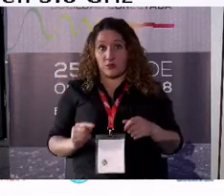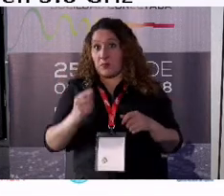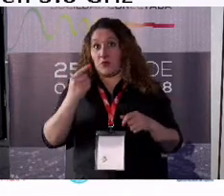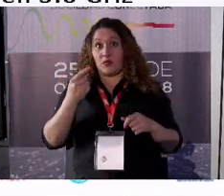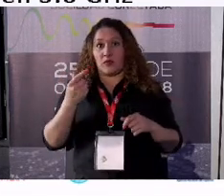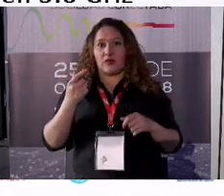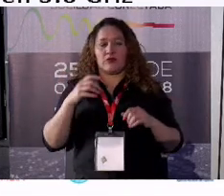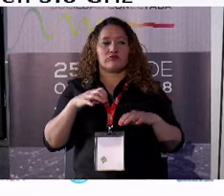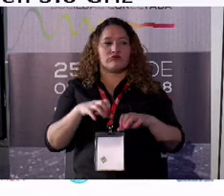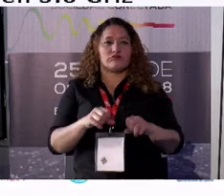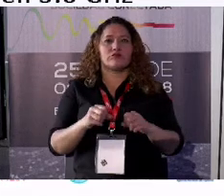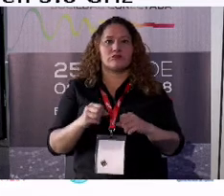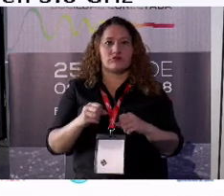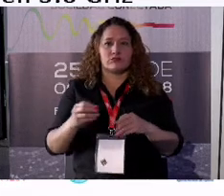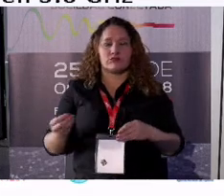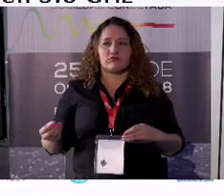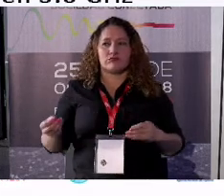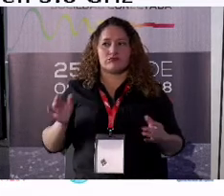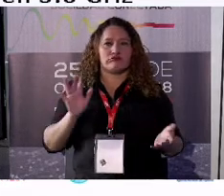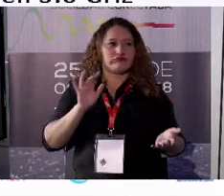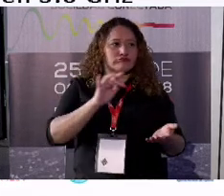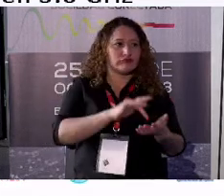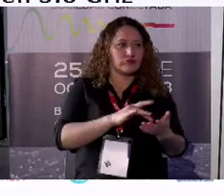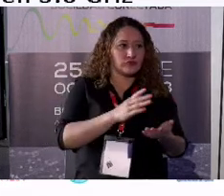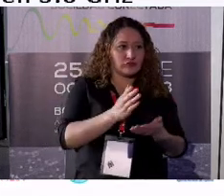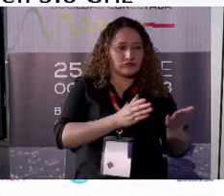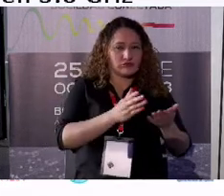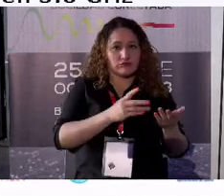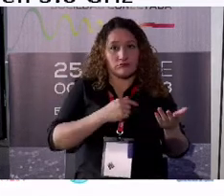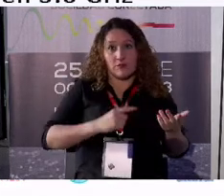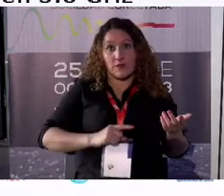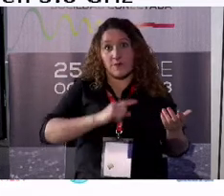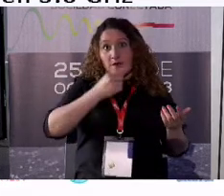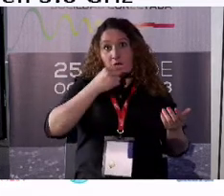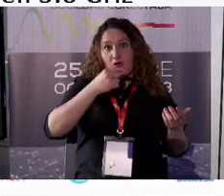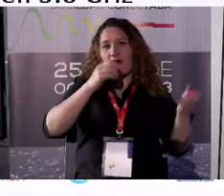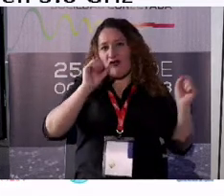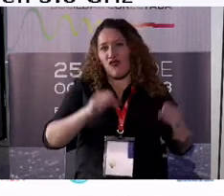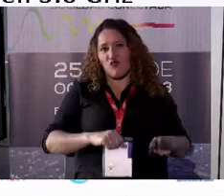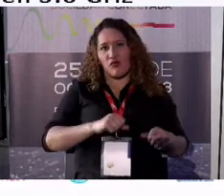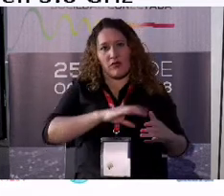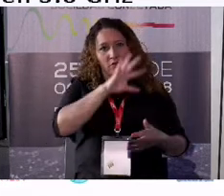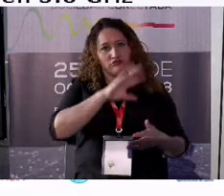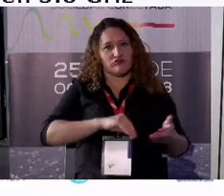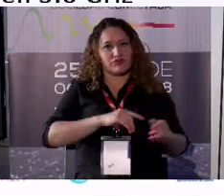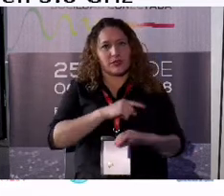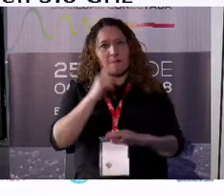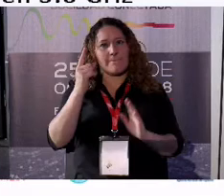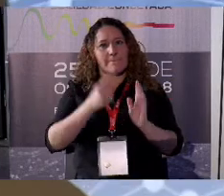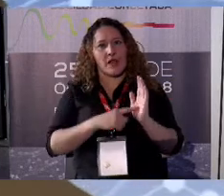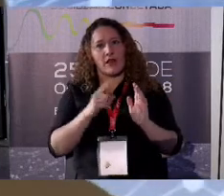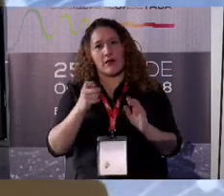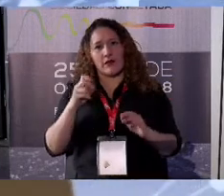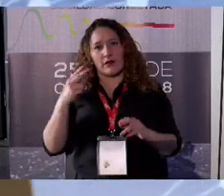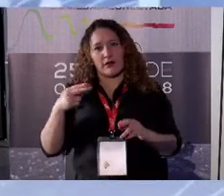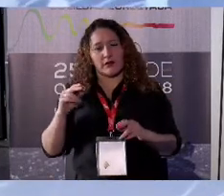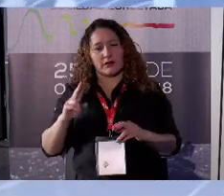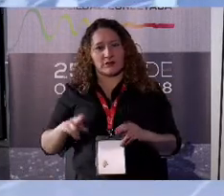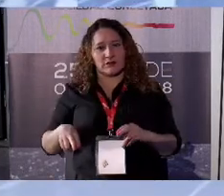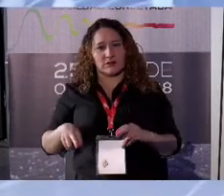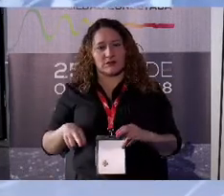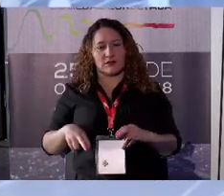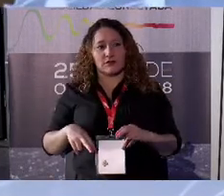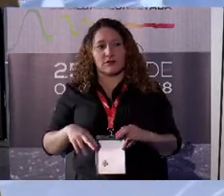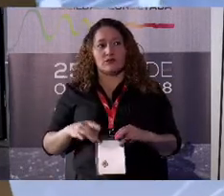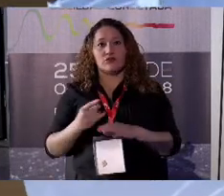a proveer servicios a una región y no hay nadie más, puede utilizar todos los 1000 megahertz o el 1 gigahertz,